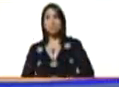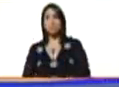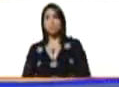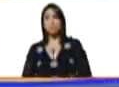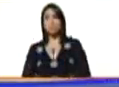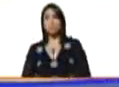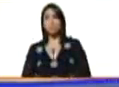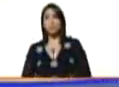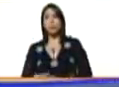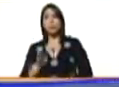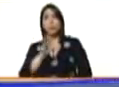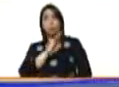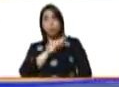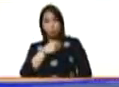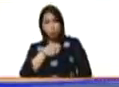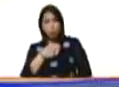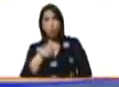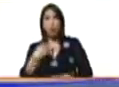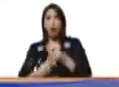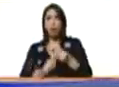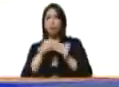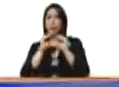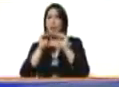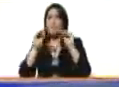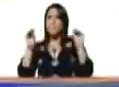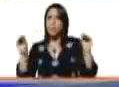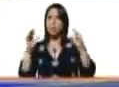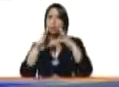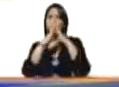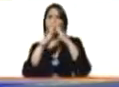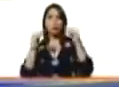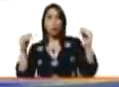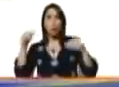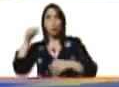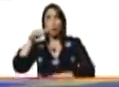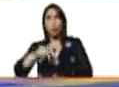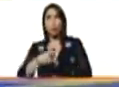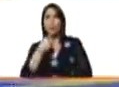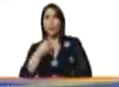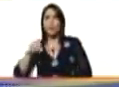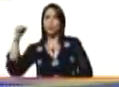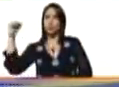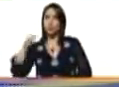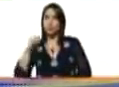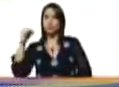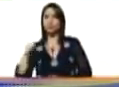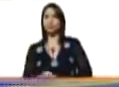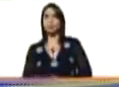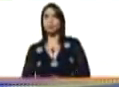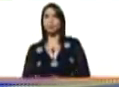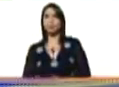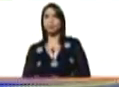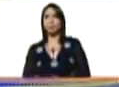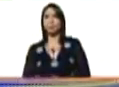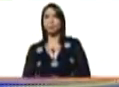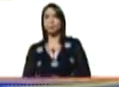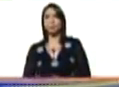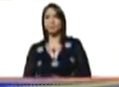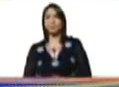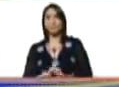yo le hago un llamado para que todos hoy digamos sí a las